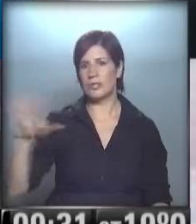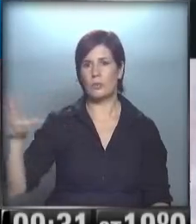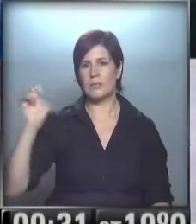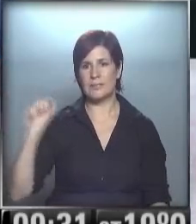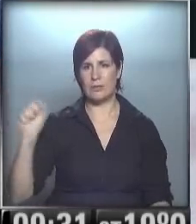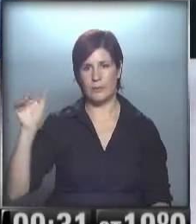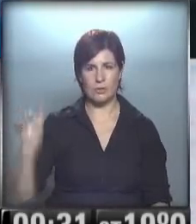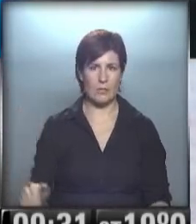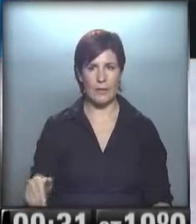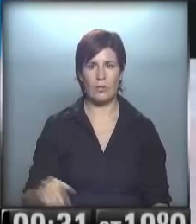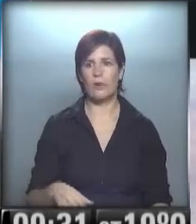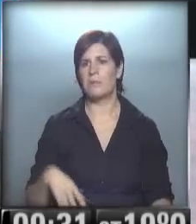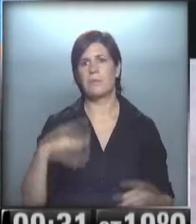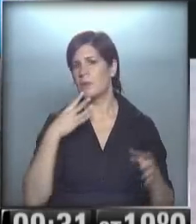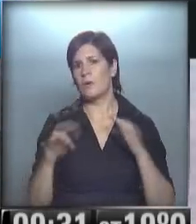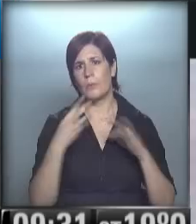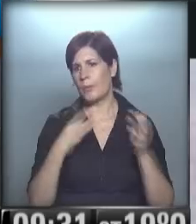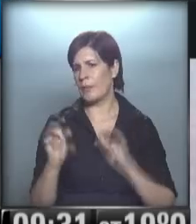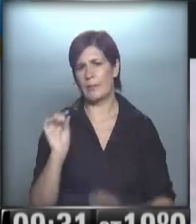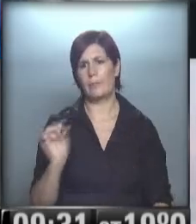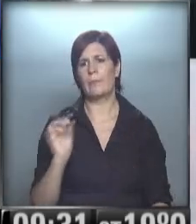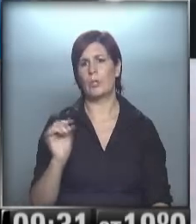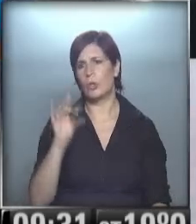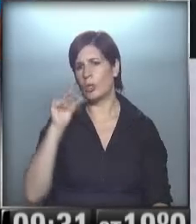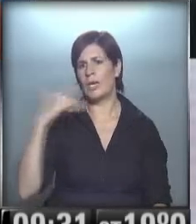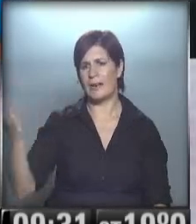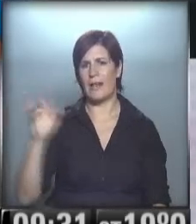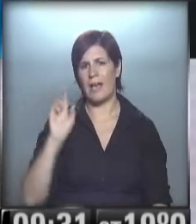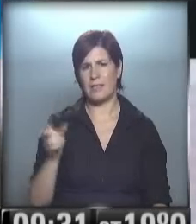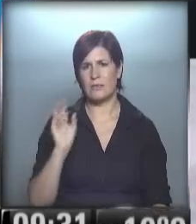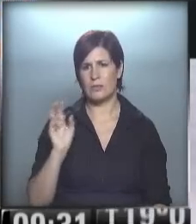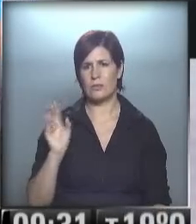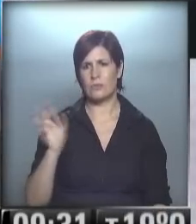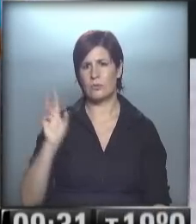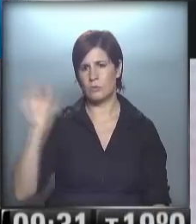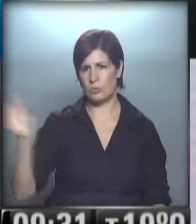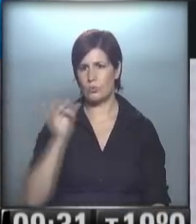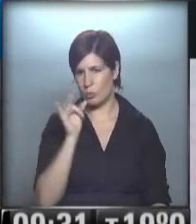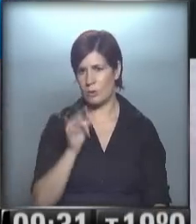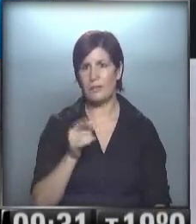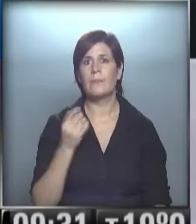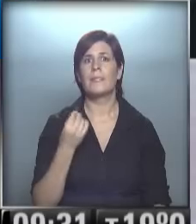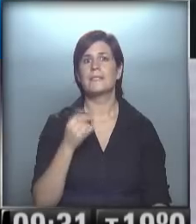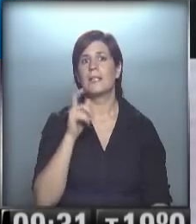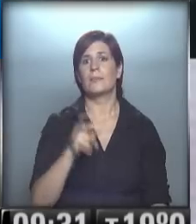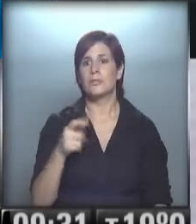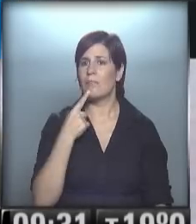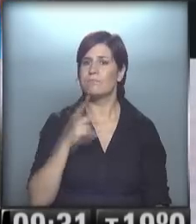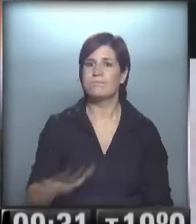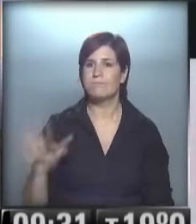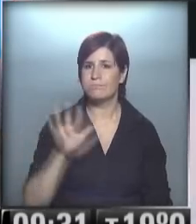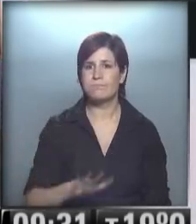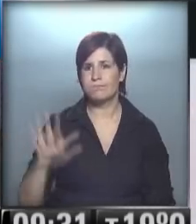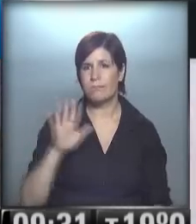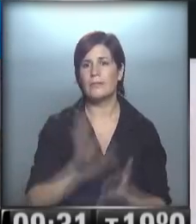prácticamente sin tener eh compras sin tener adquisiciones qué está pasando pas and la gente empezó a desconfiar del del dólar marginal